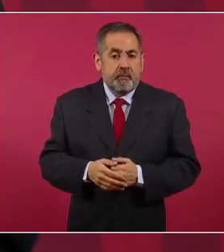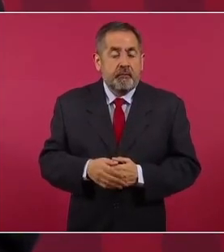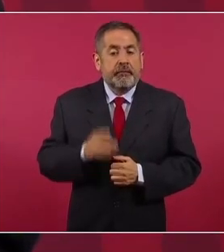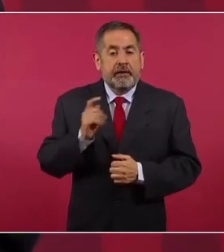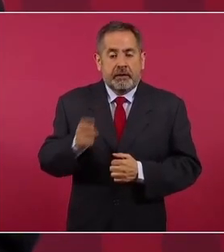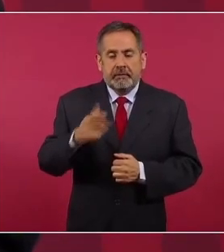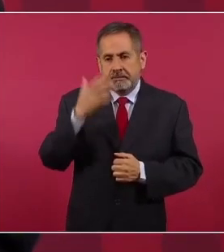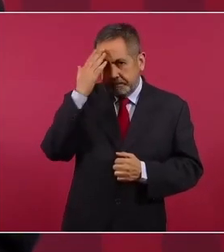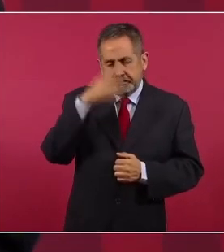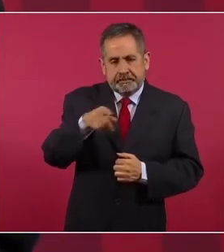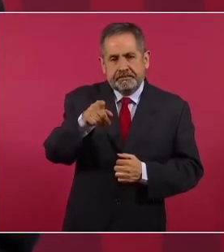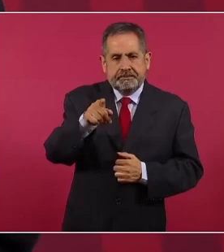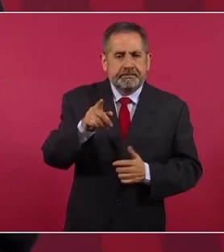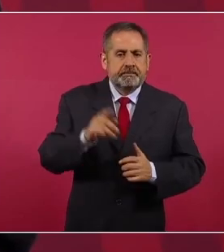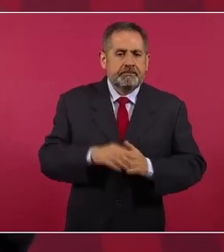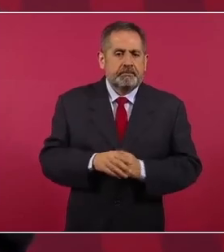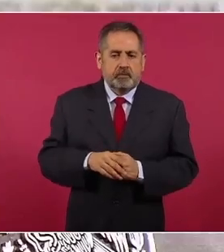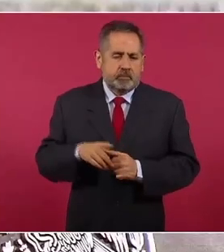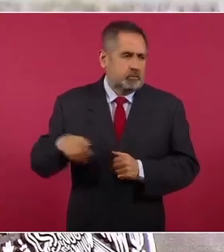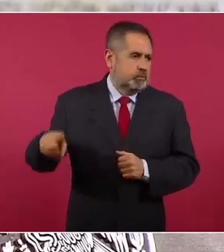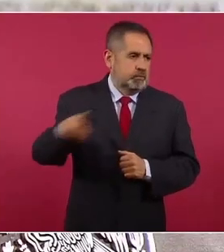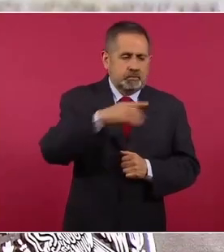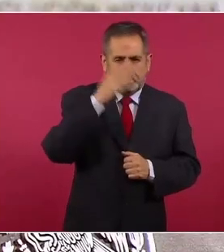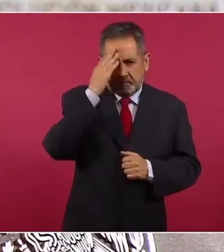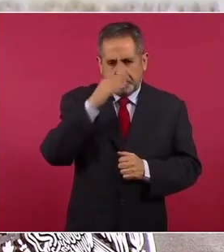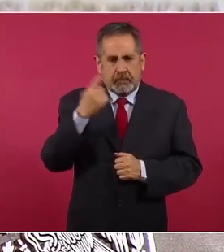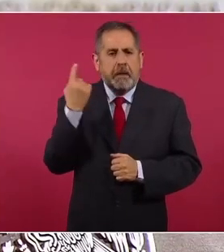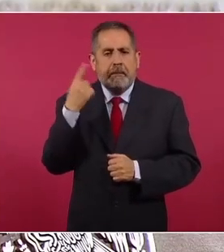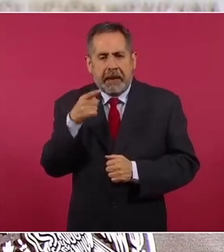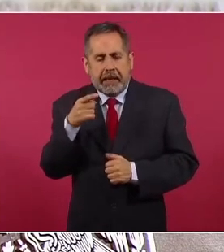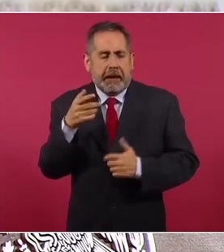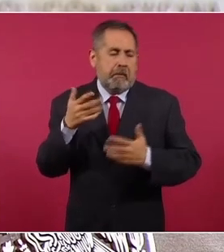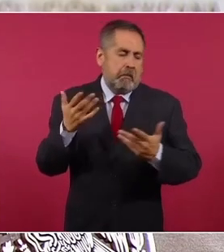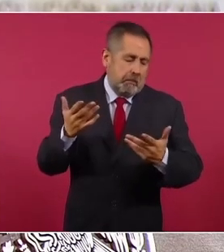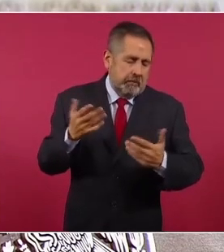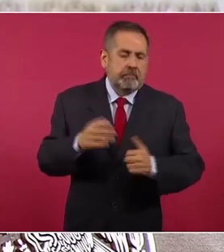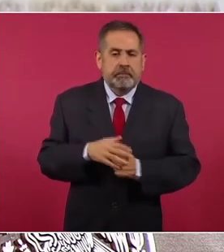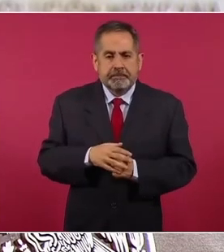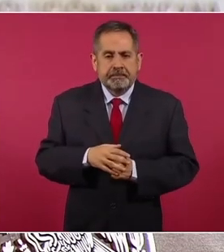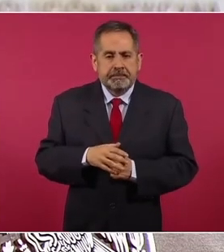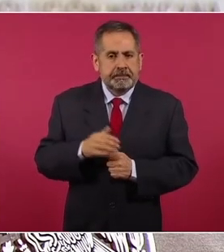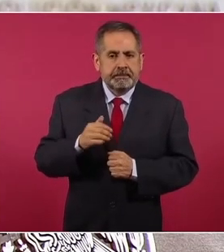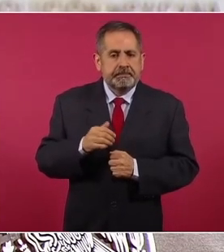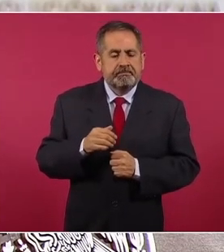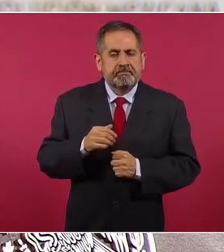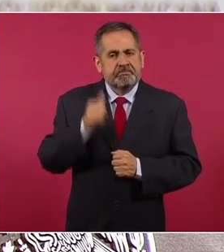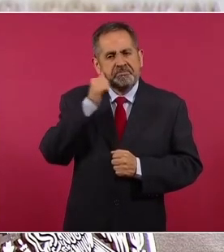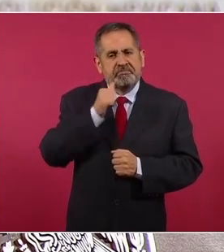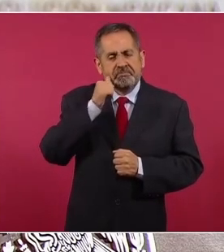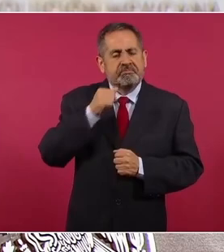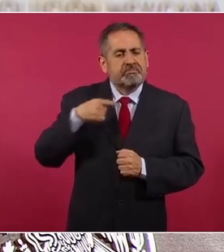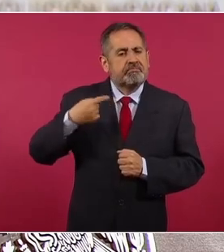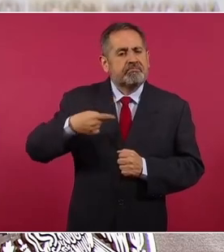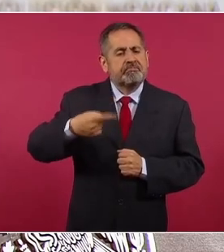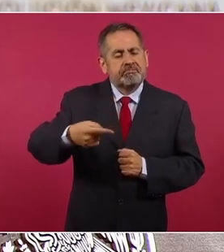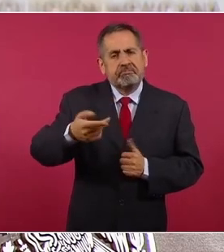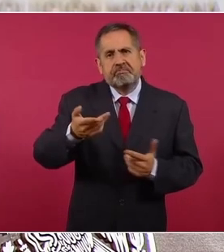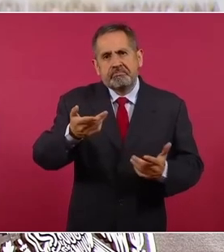ya lo saben ustedes y cada vez